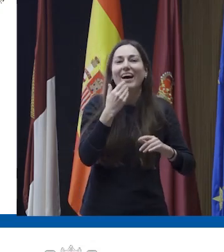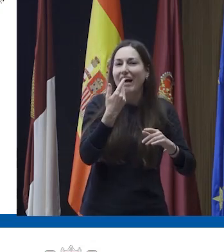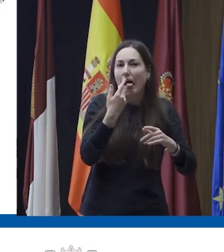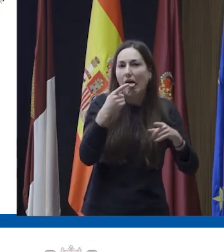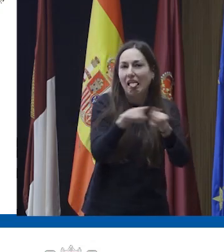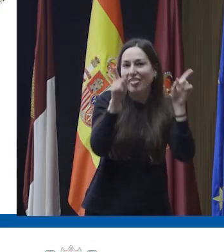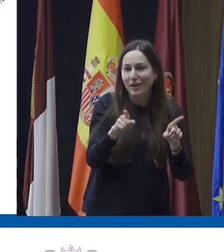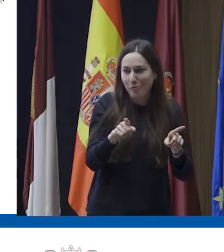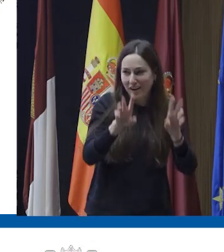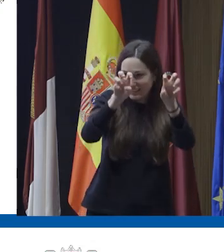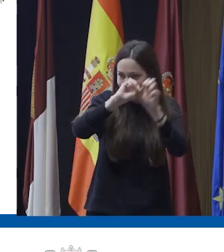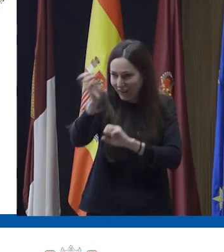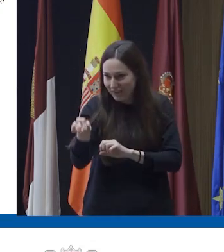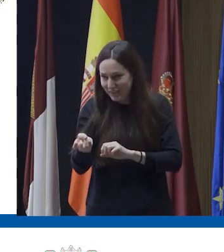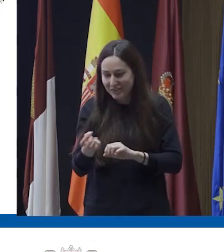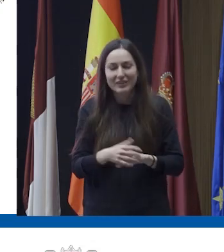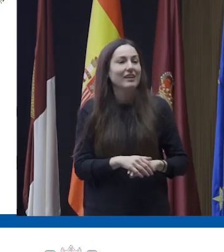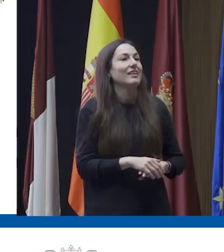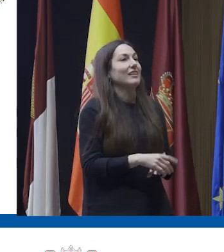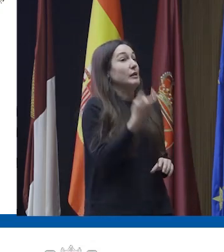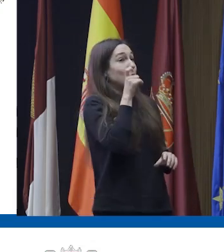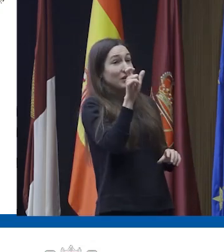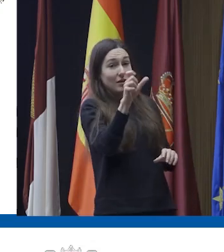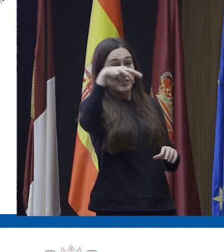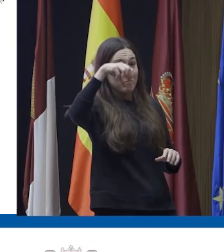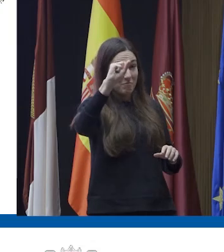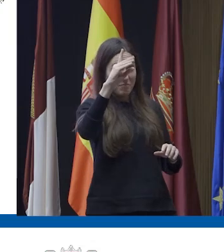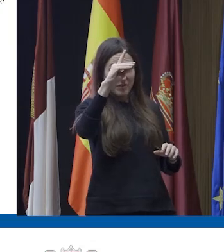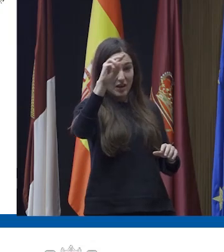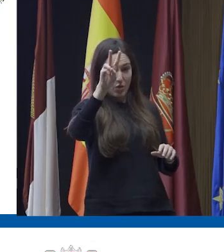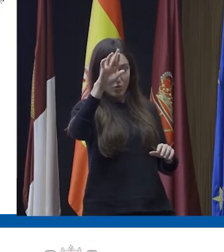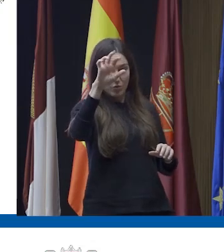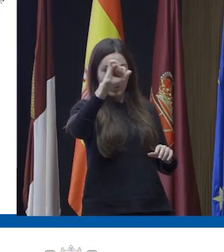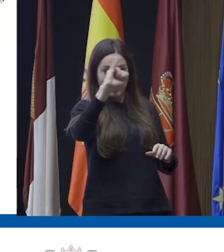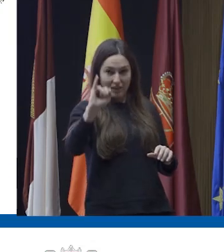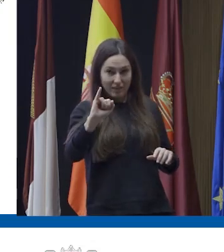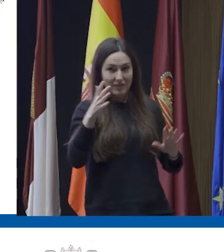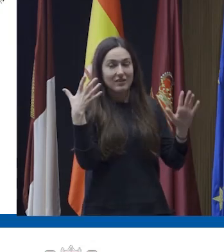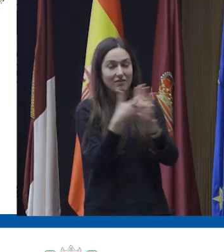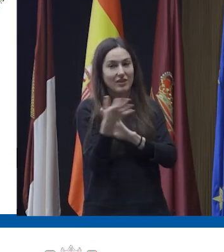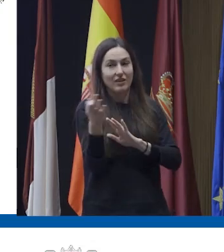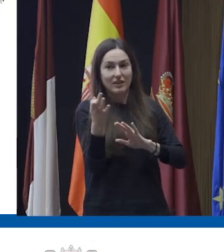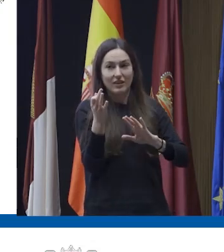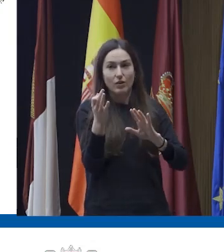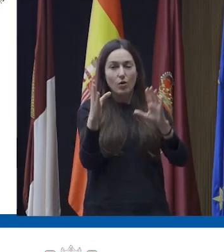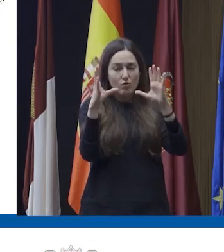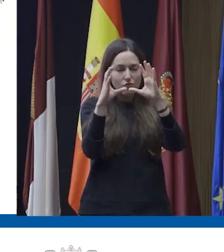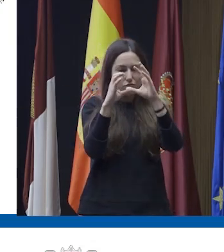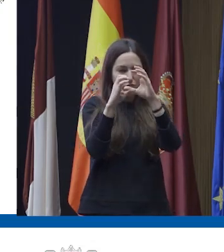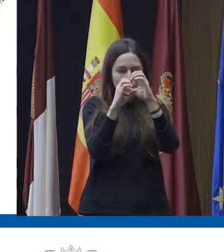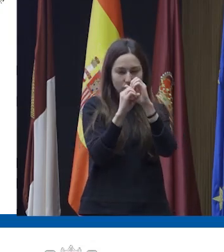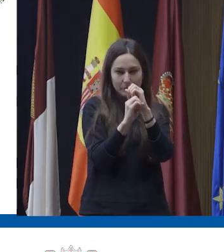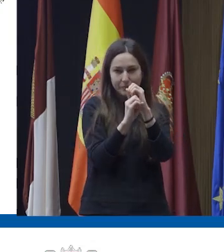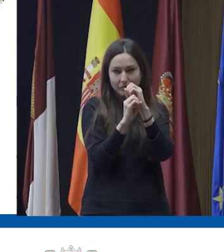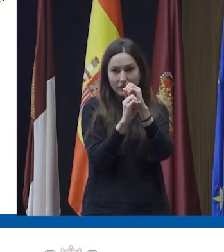Porque de madurez andamos un poco regular. Se refiere a que en el momento que aparece la opacidad del cristalino, conforme va avanzando